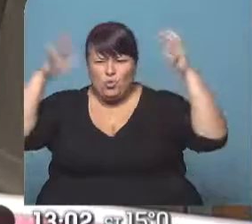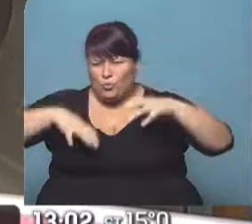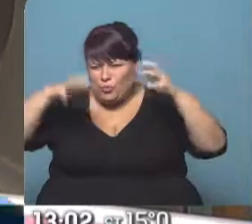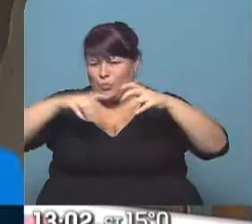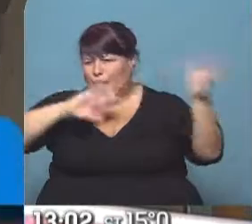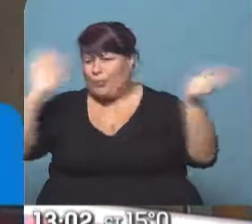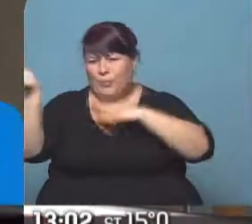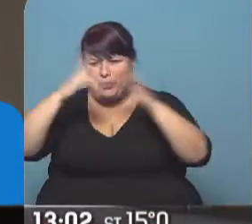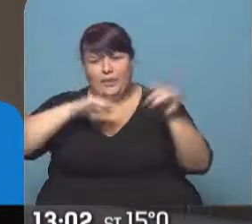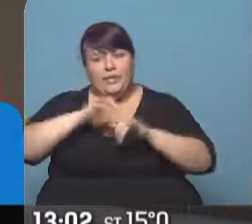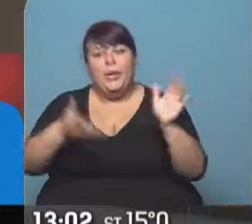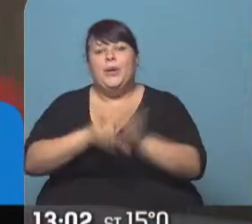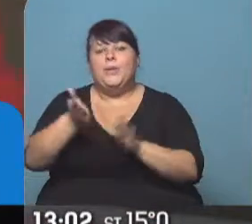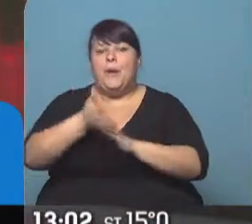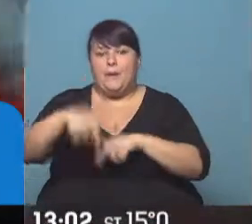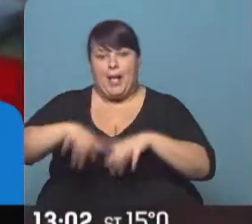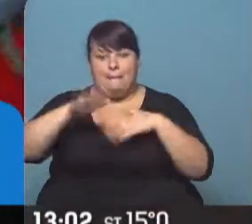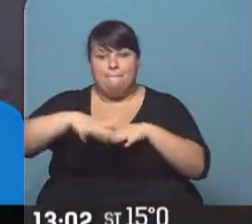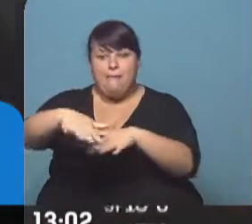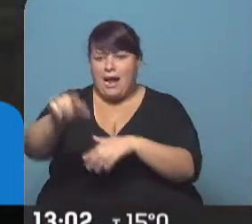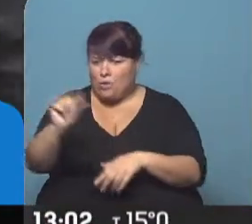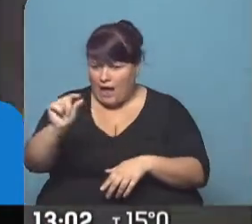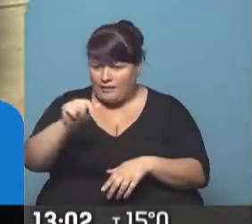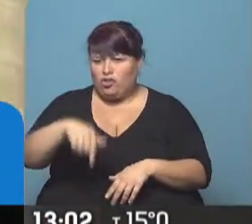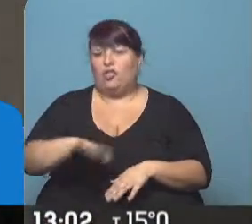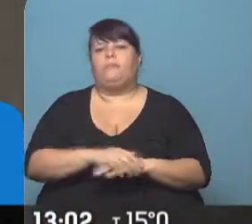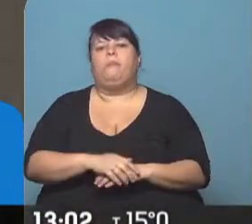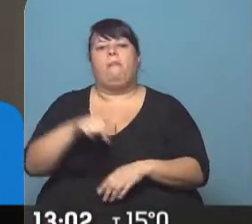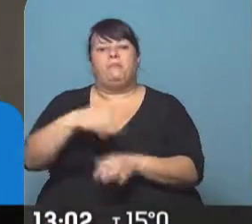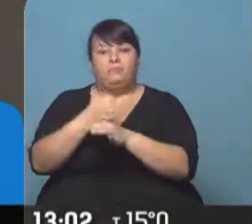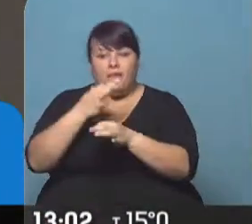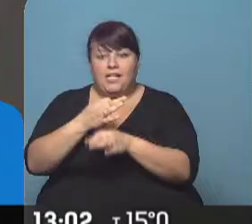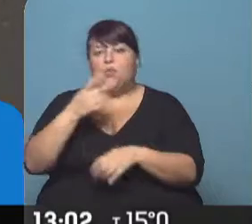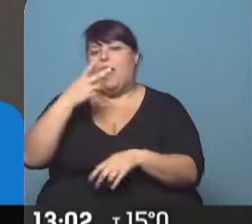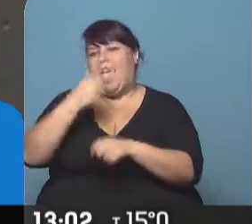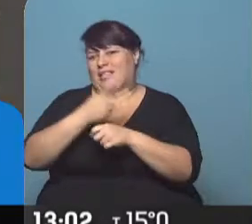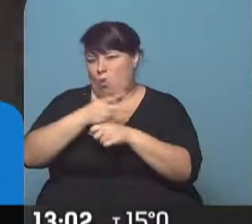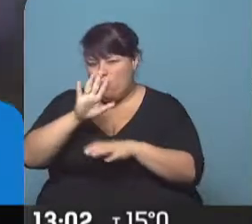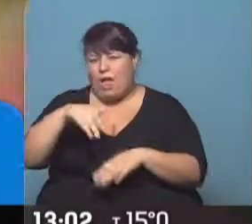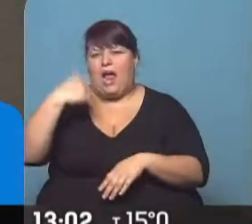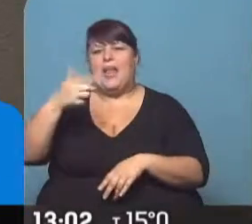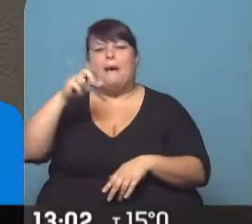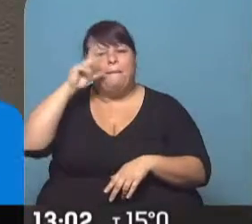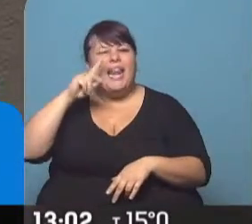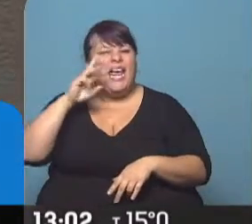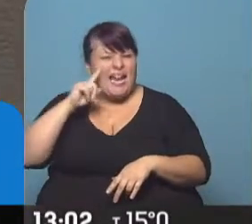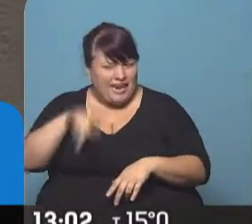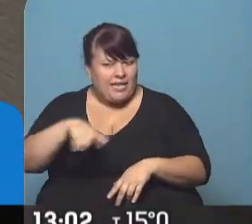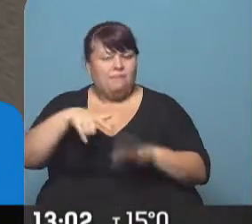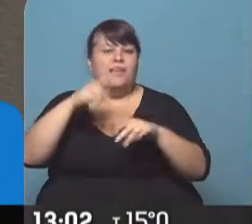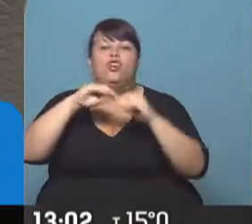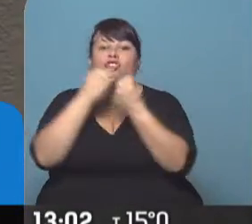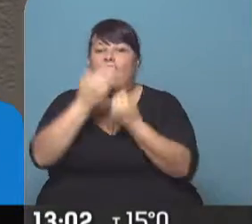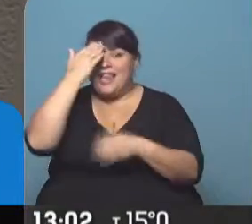casi este temporal anunciando lo que va a ser la marcha en minutos nada más de esta escuela superior carlos pellegrini como bien decía hace una de las